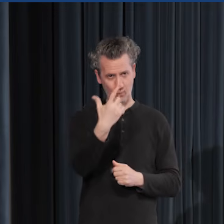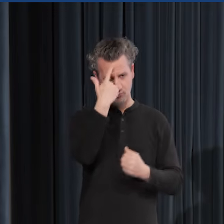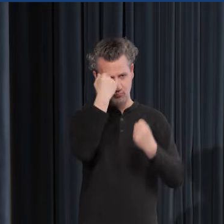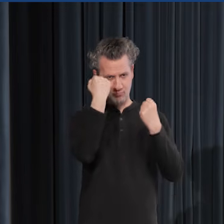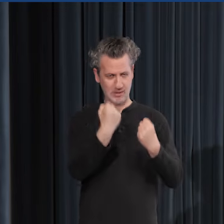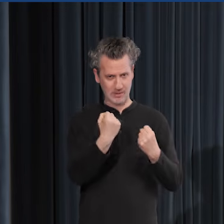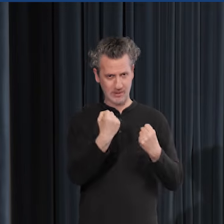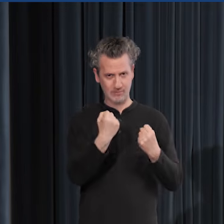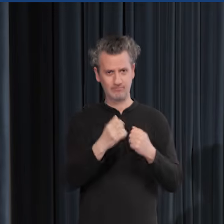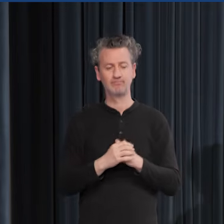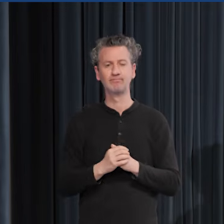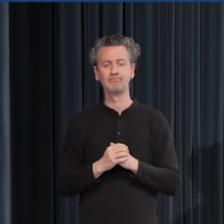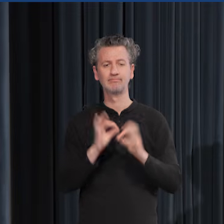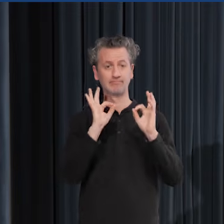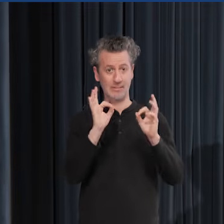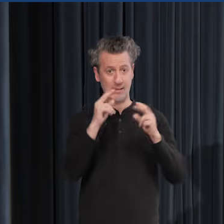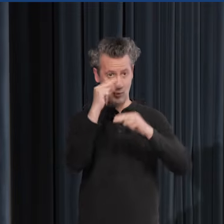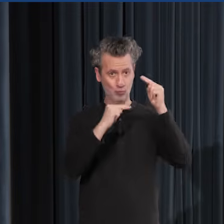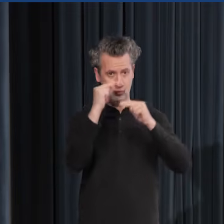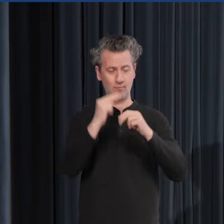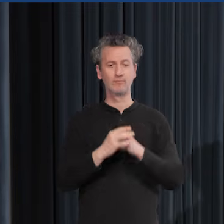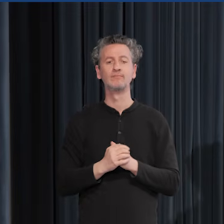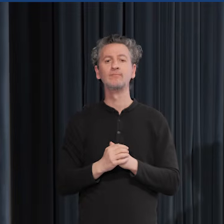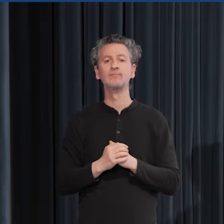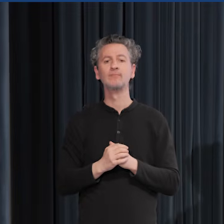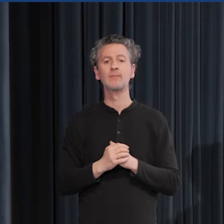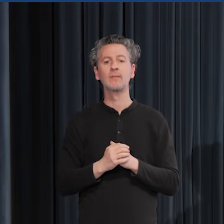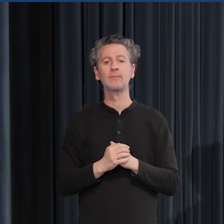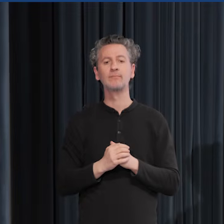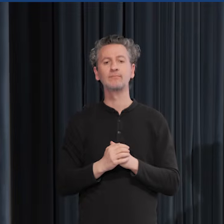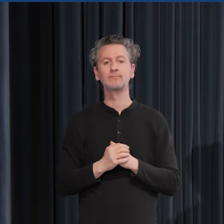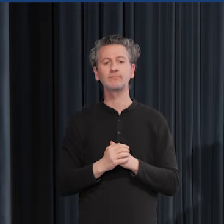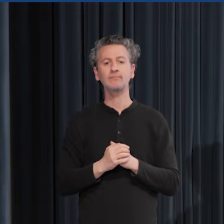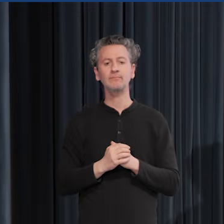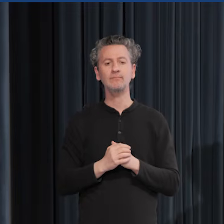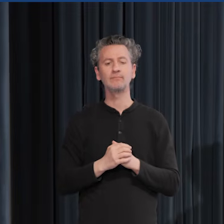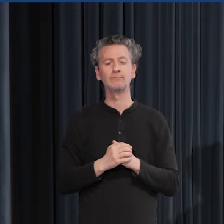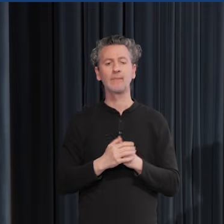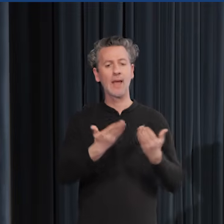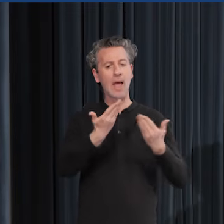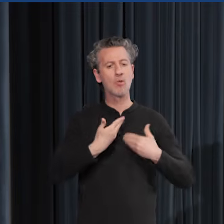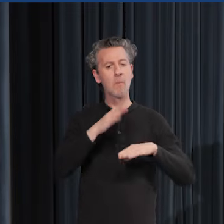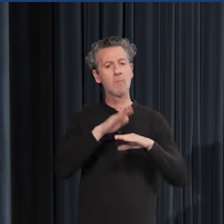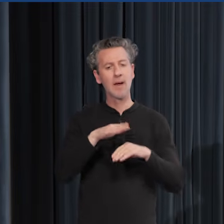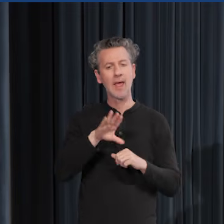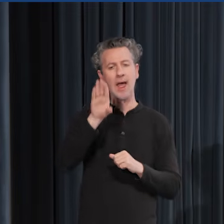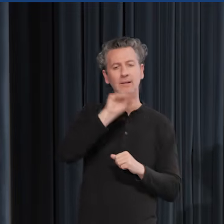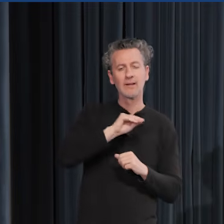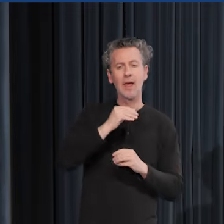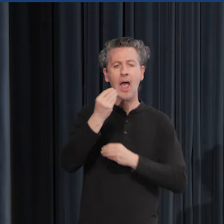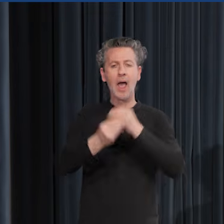en este sector que nos van a ayudar a entender qué podemos